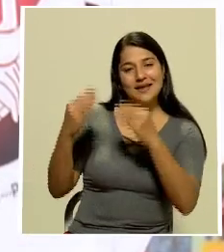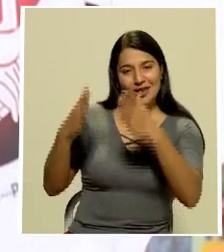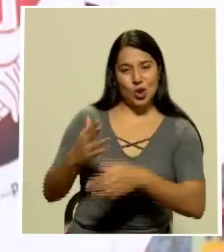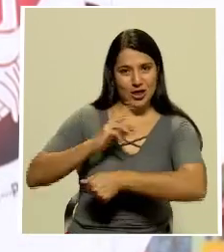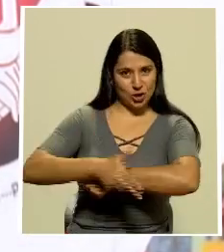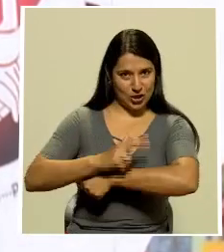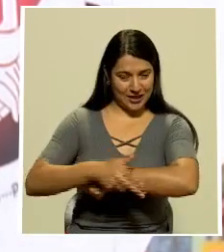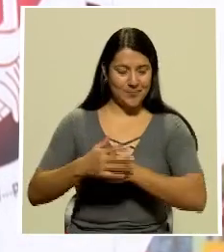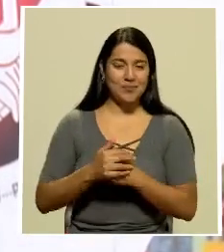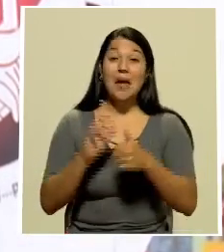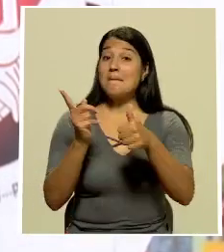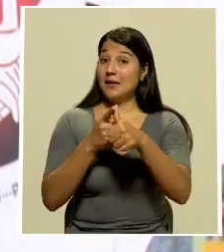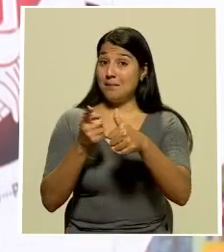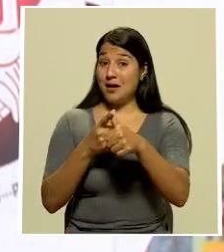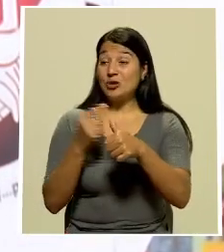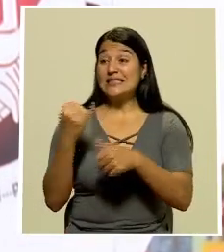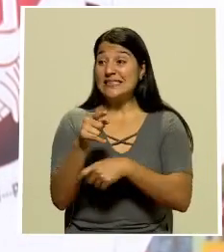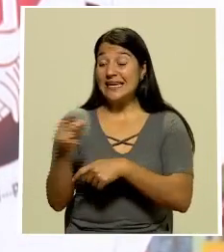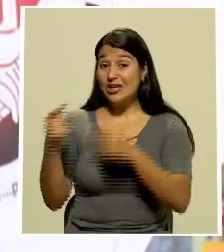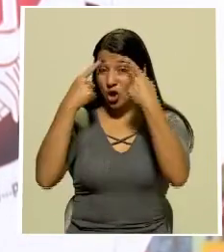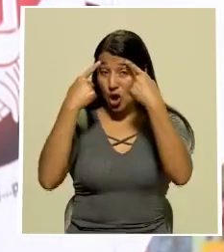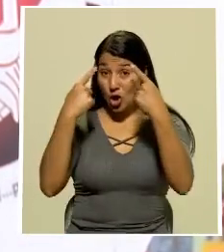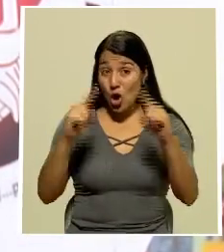que por cada 500 fracciones que